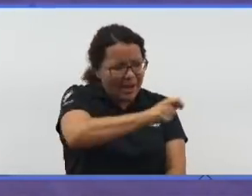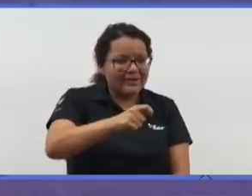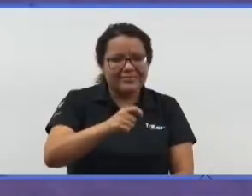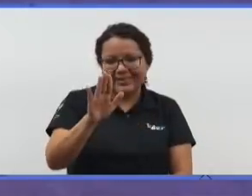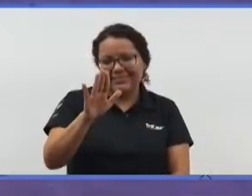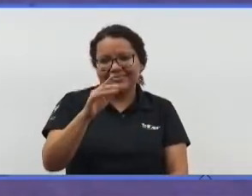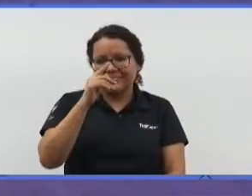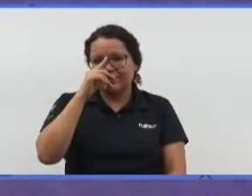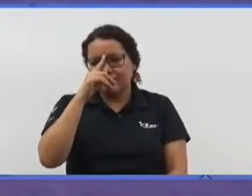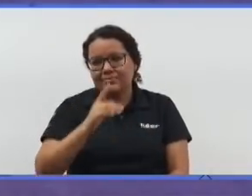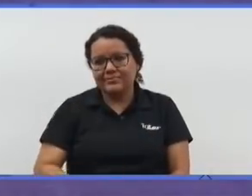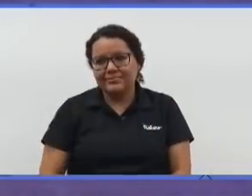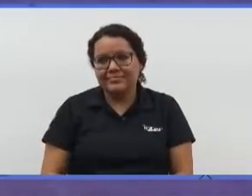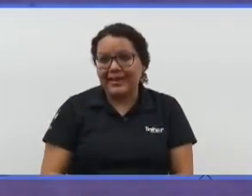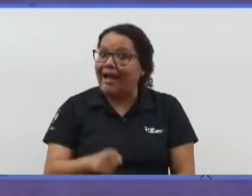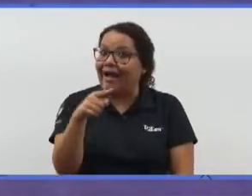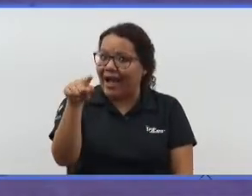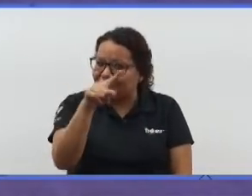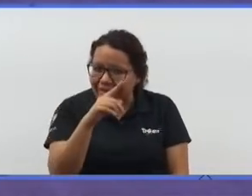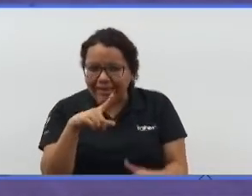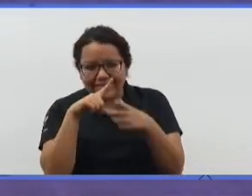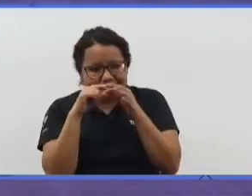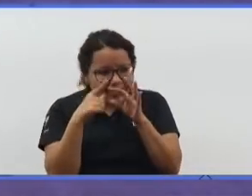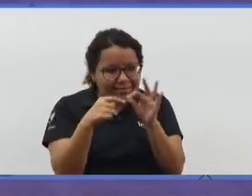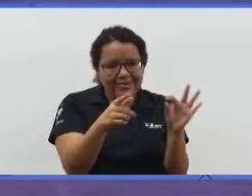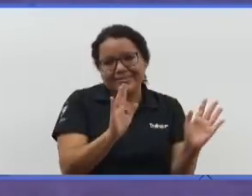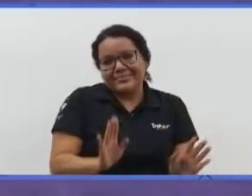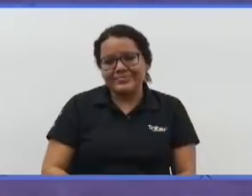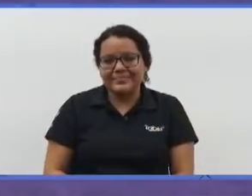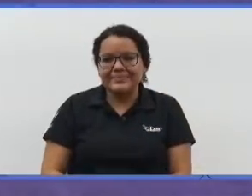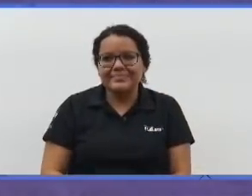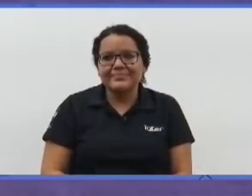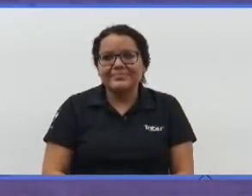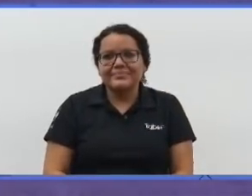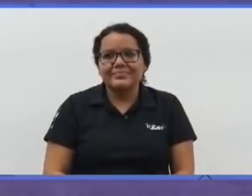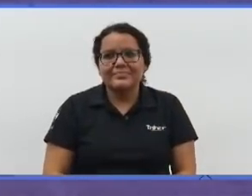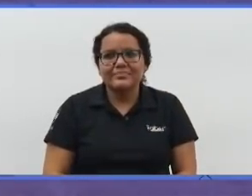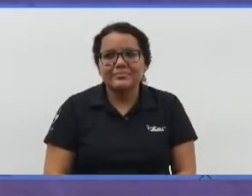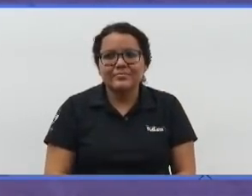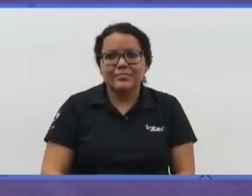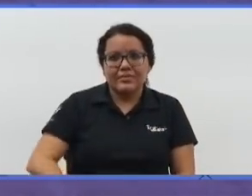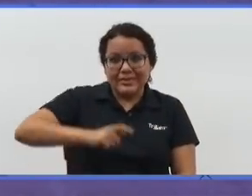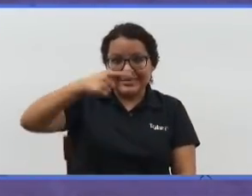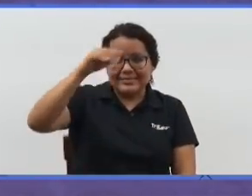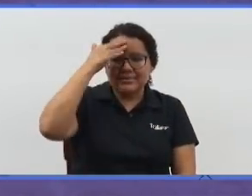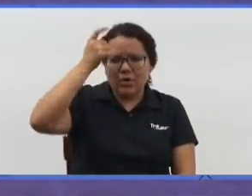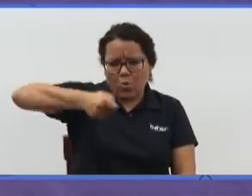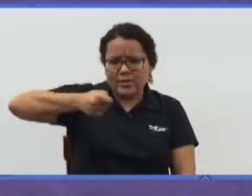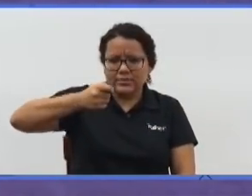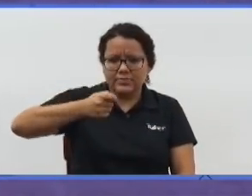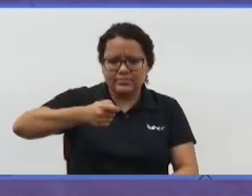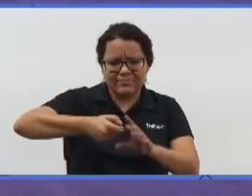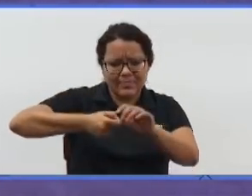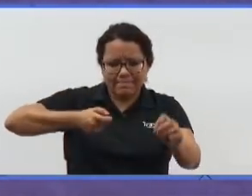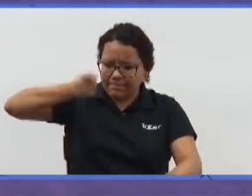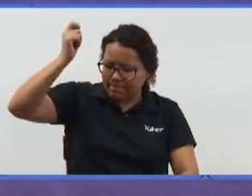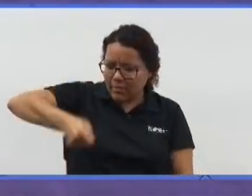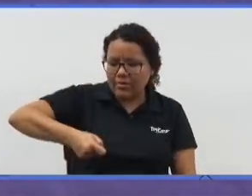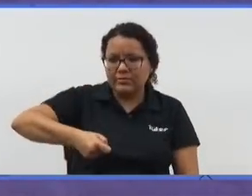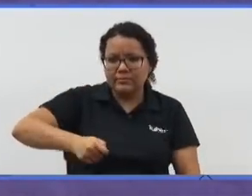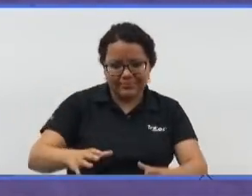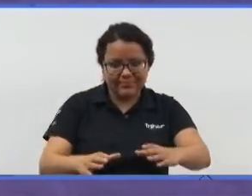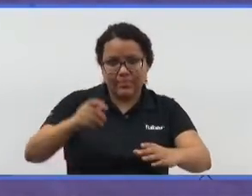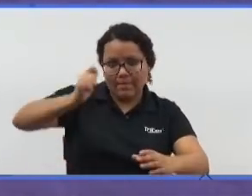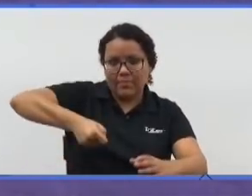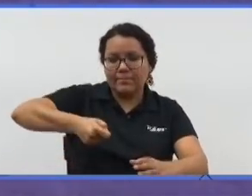es que como los tengo y le pego hacia la cosa que tiene ahí no sé cómo se llama